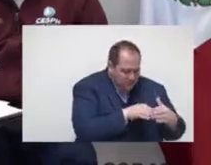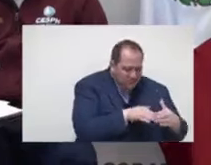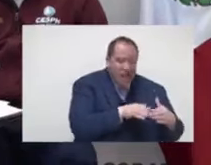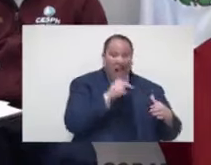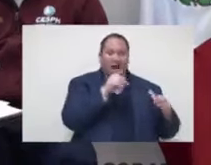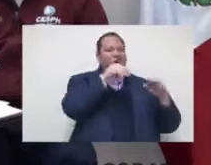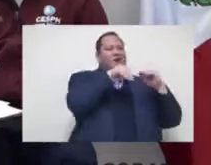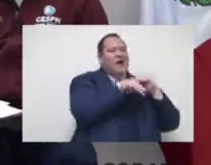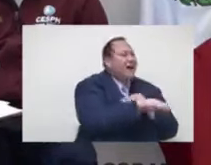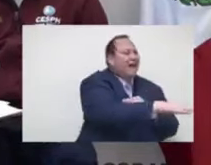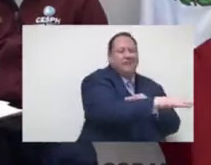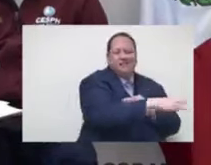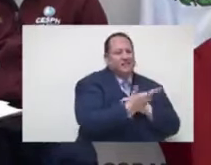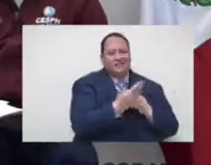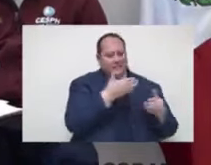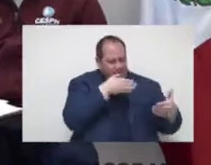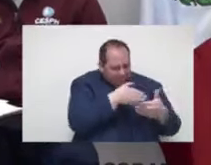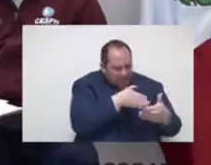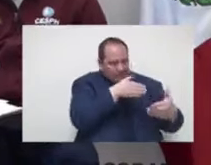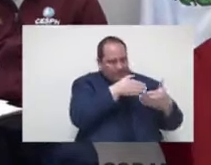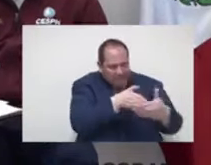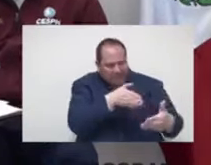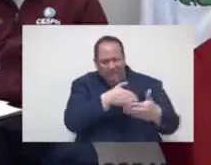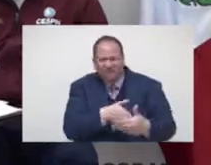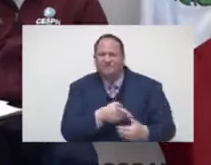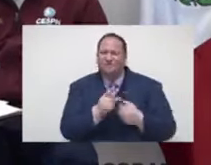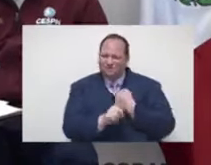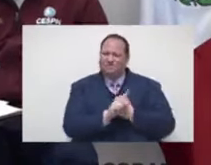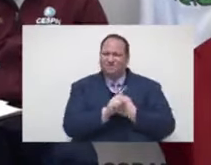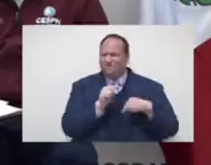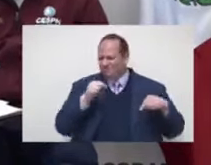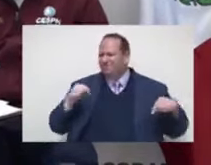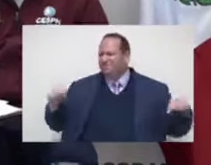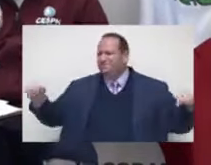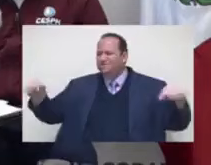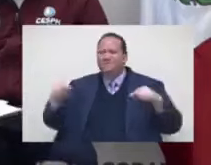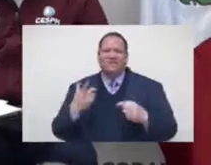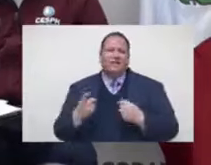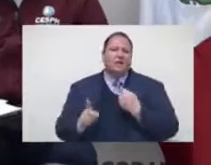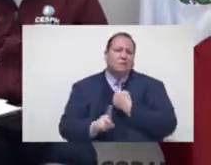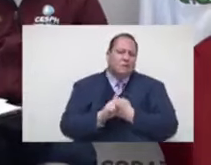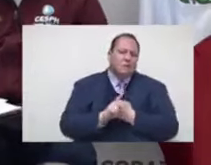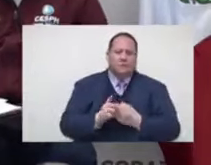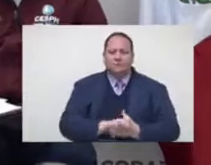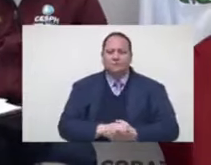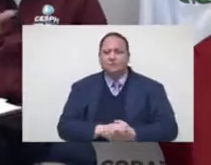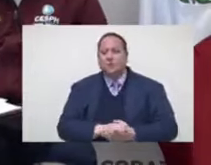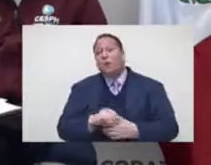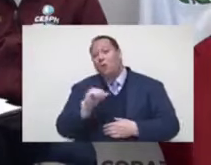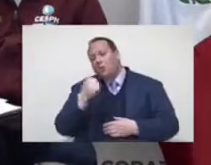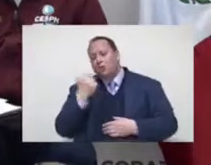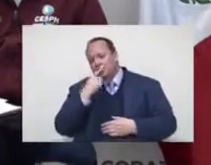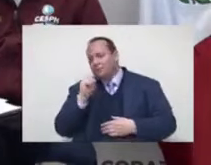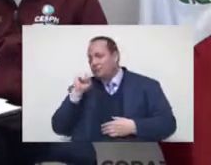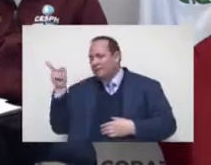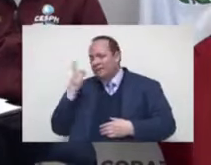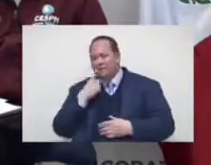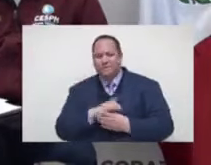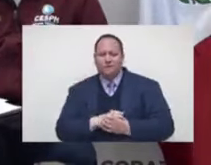corra bien los drenes. Esa es una de las principales problemitas que tenemos en las zonas que ya están con algo de pluviales. La otra, como comentaba y